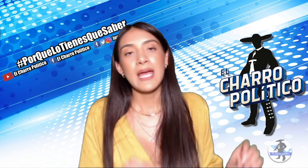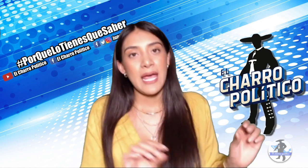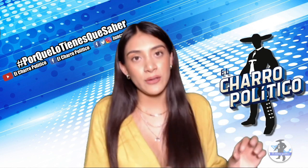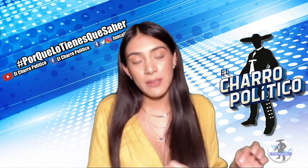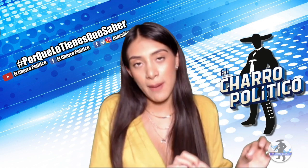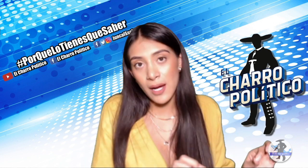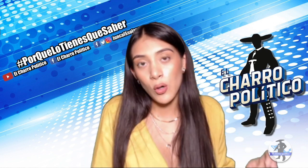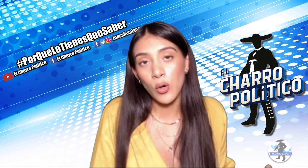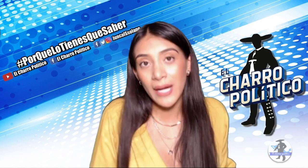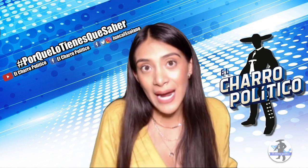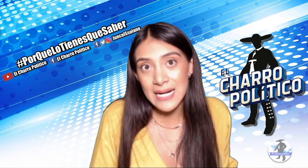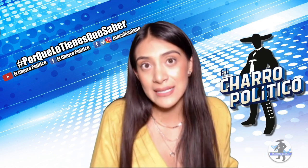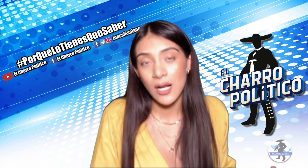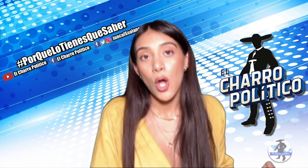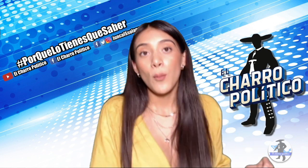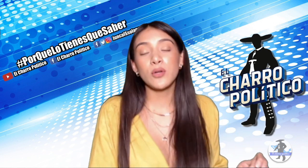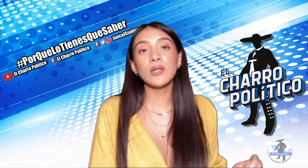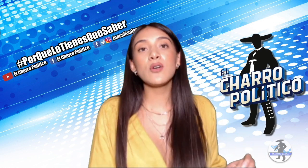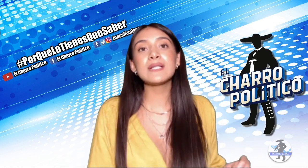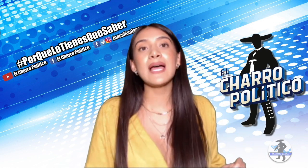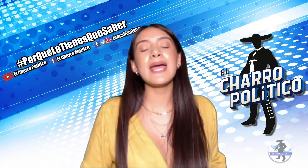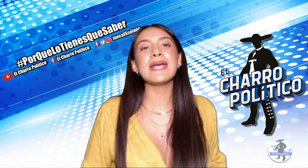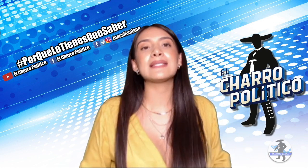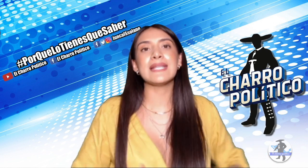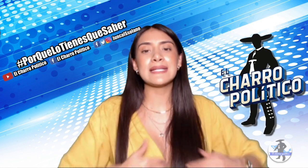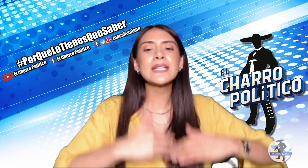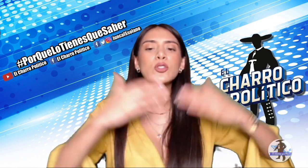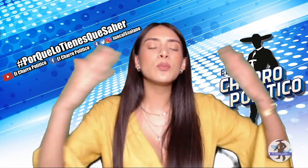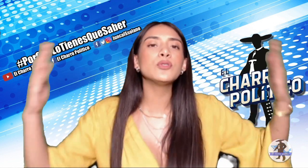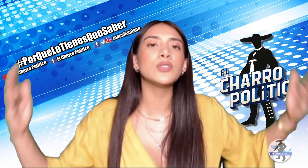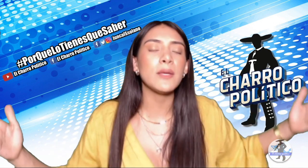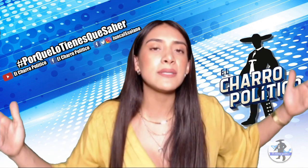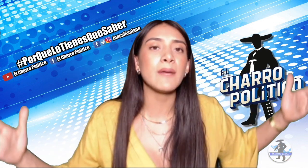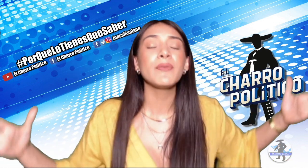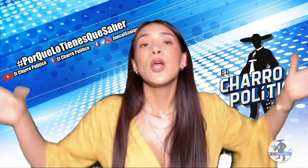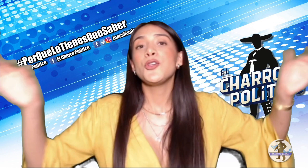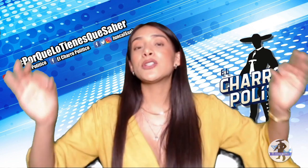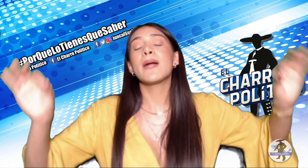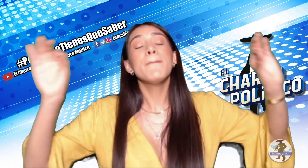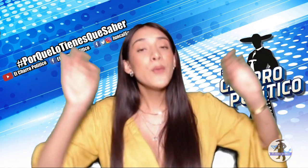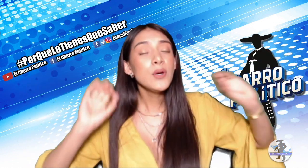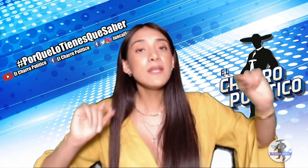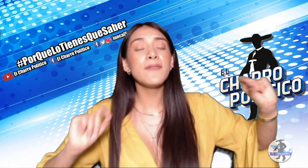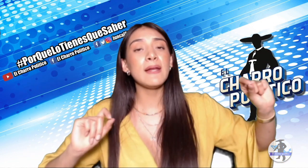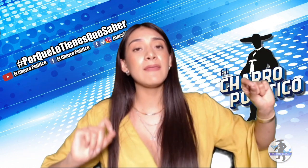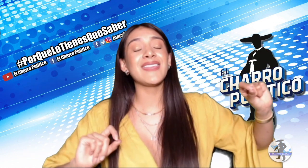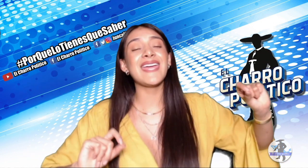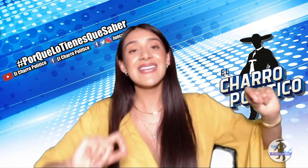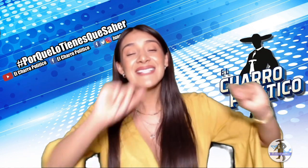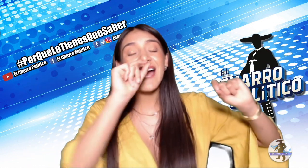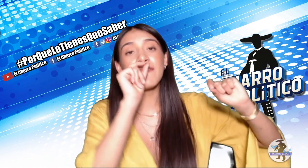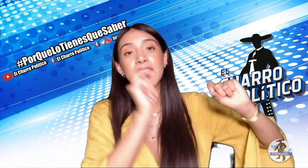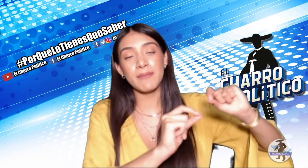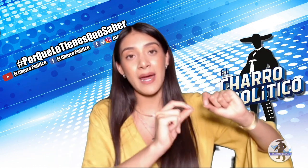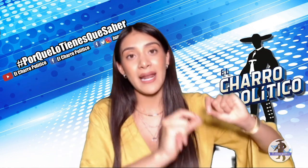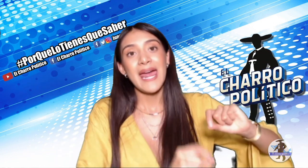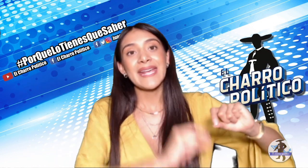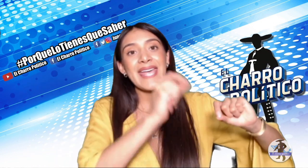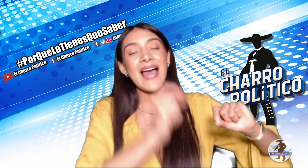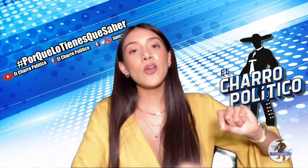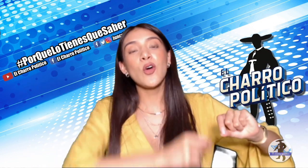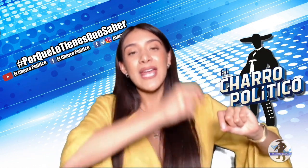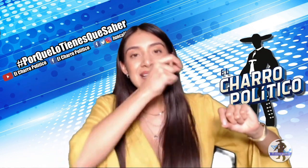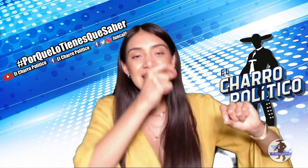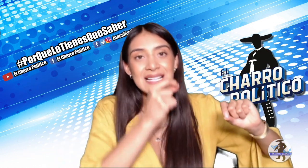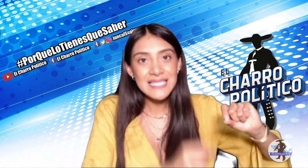mentiras, eso se paga con cárcel. Porque una cosa es decir tu punto de vista y otra muy diferente es afirmar